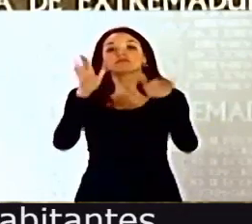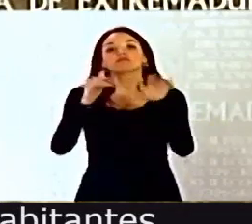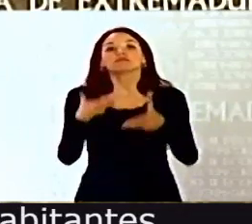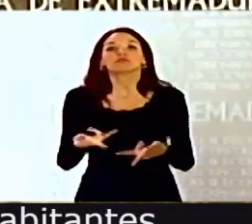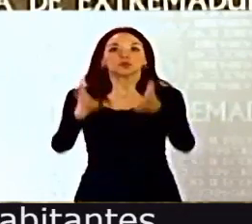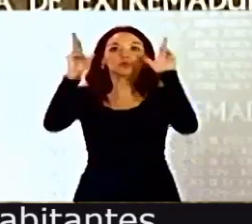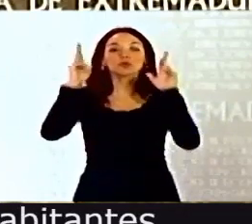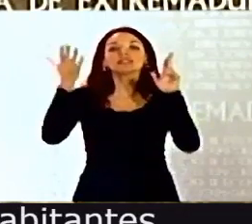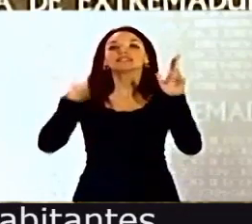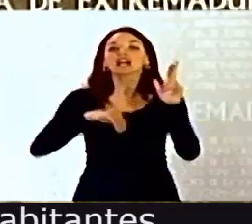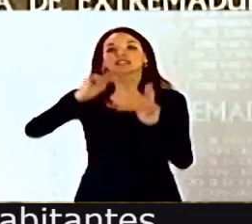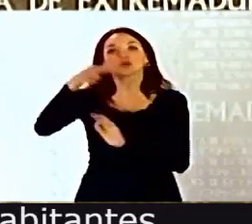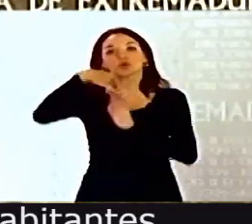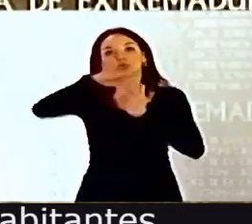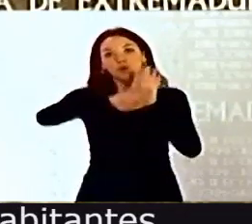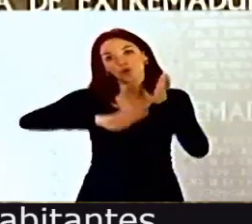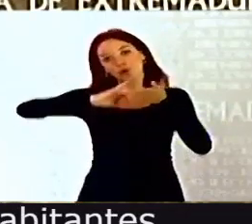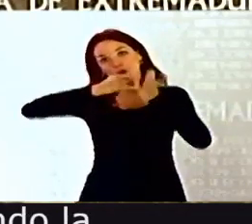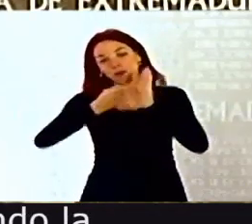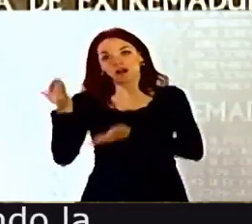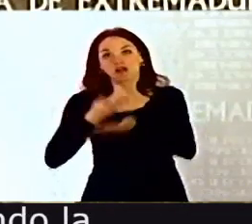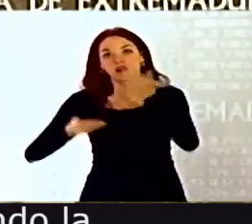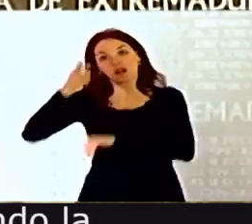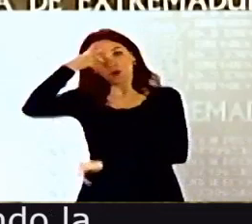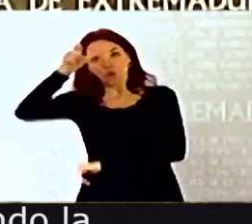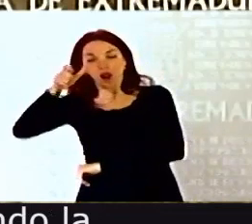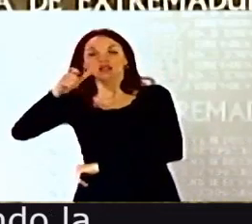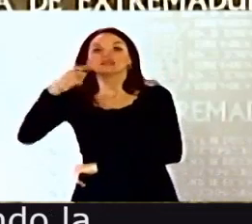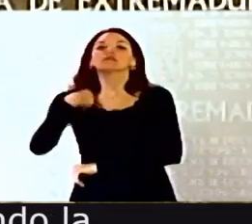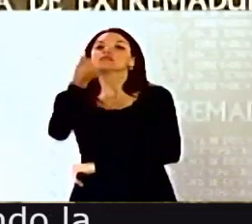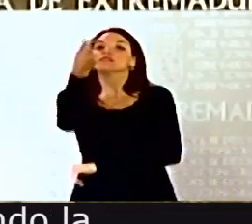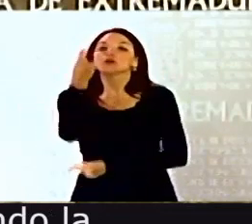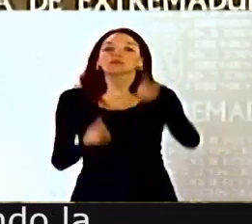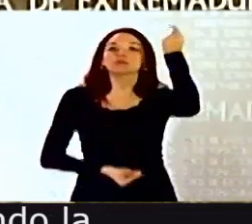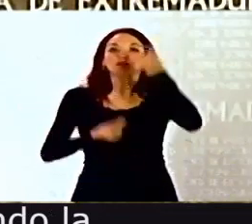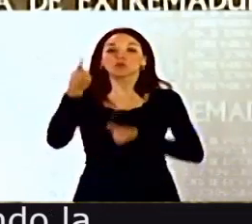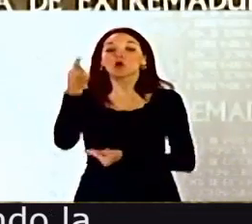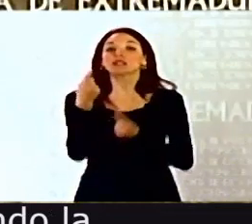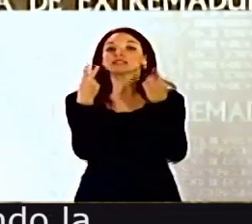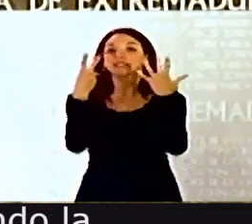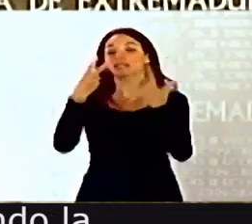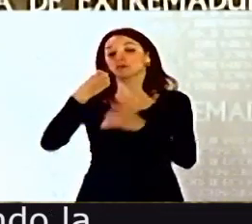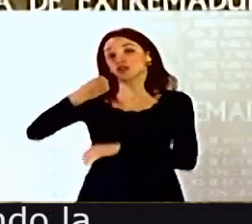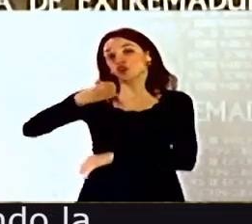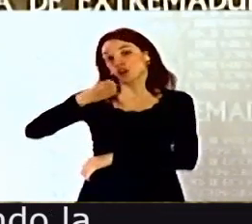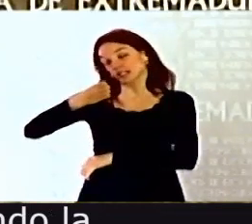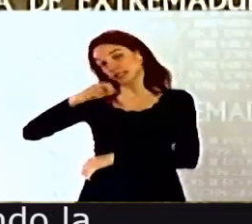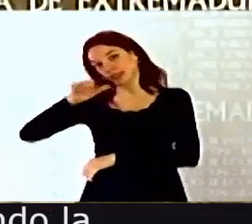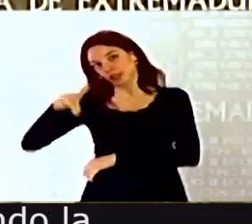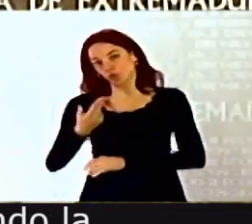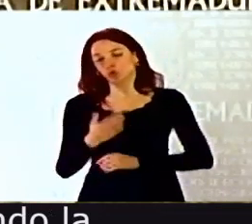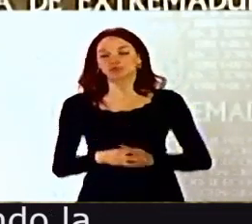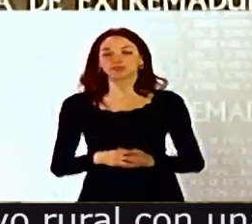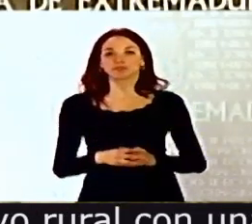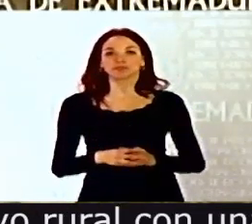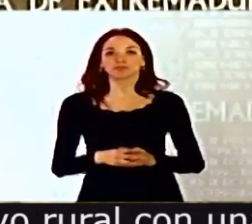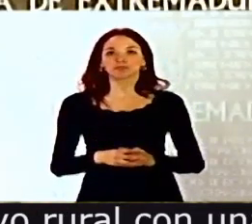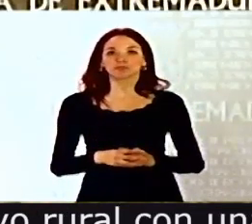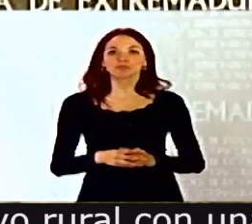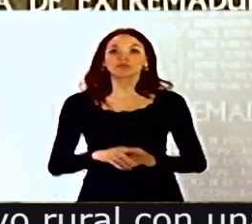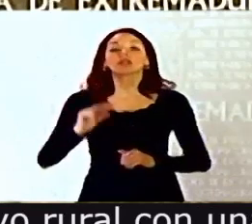este segundo programa colaborativo rural con una dotación de 7 millones de euros. En